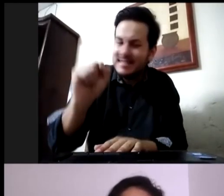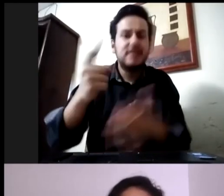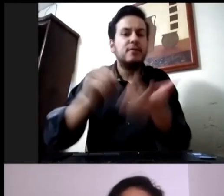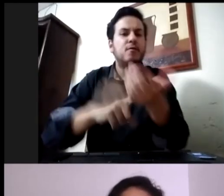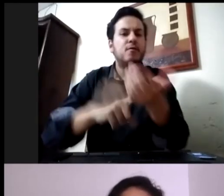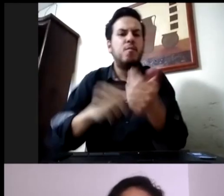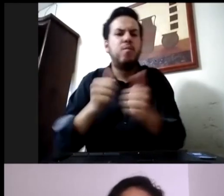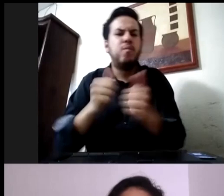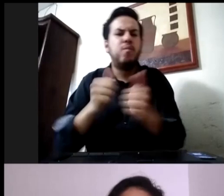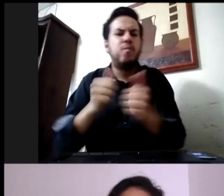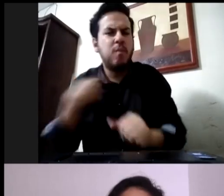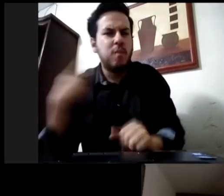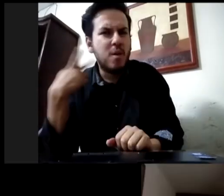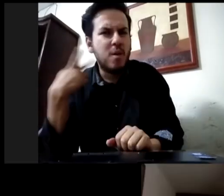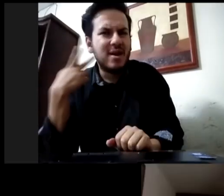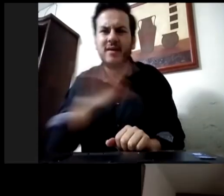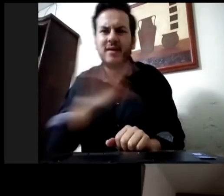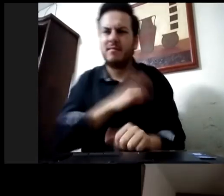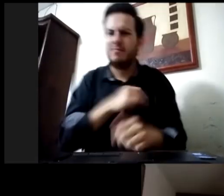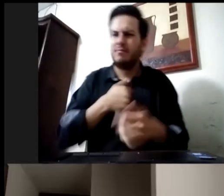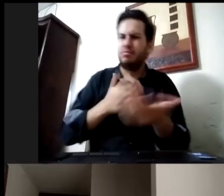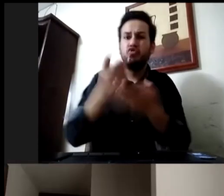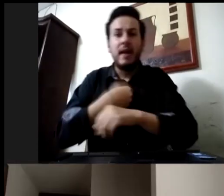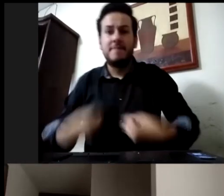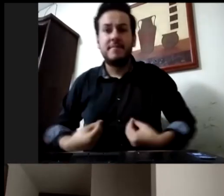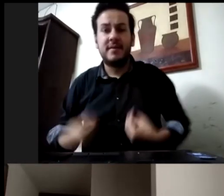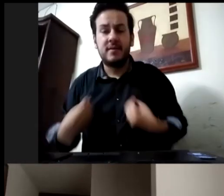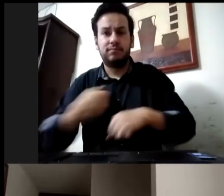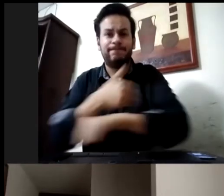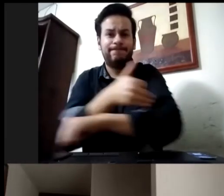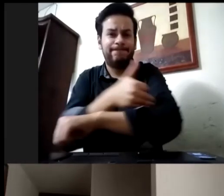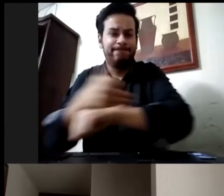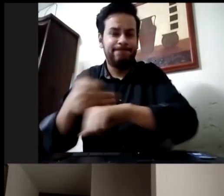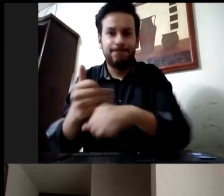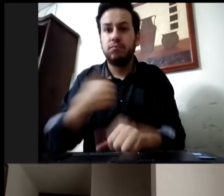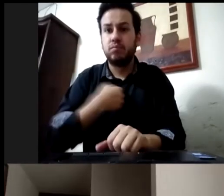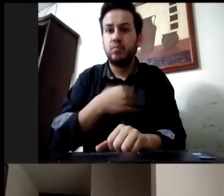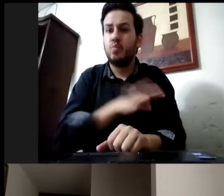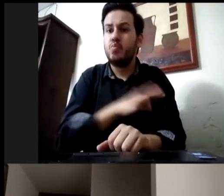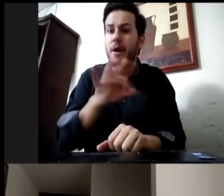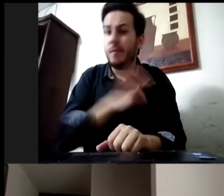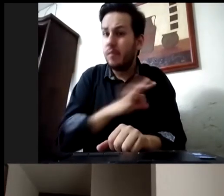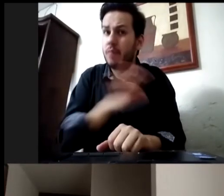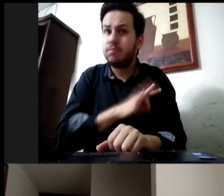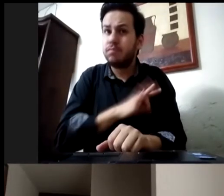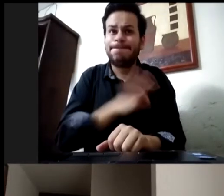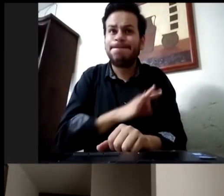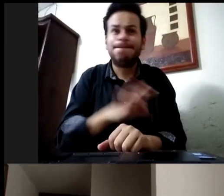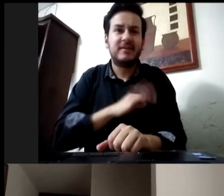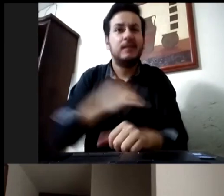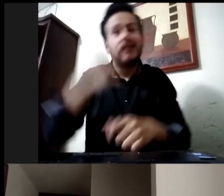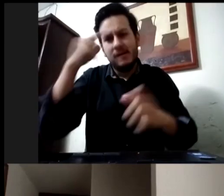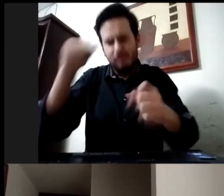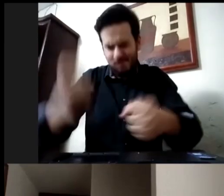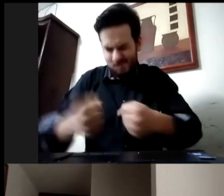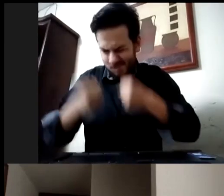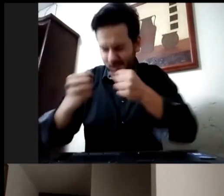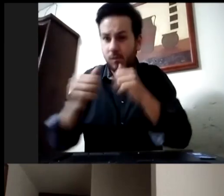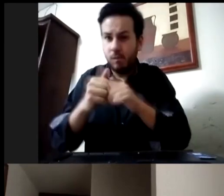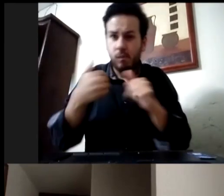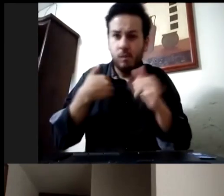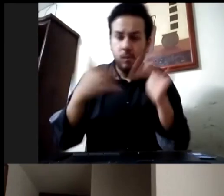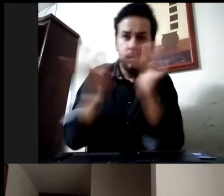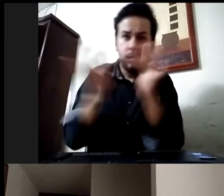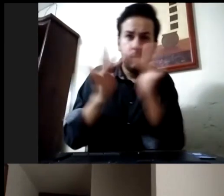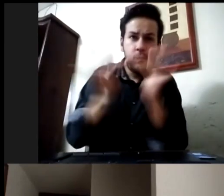intervención sobre la vida familiar, de tal manera que puedan reformarse las